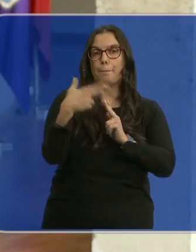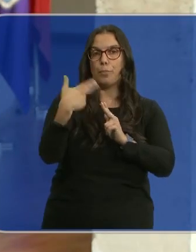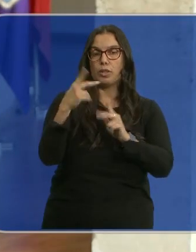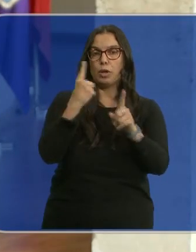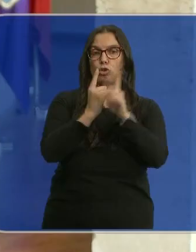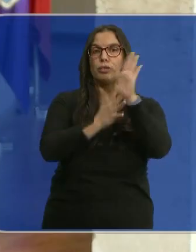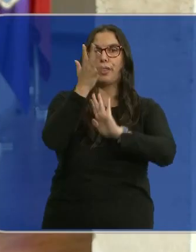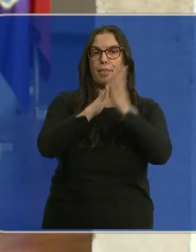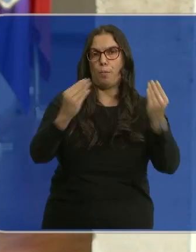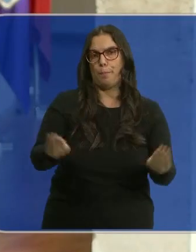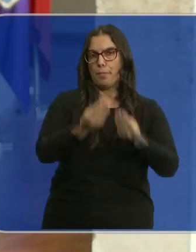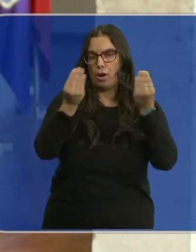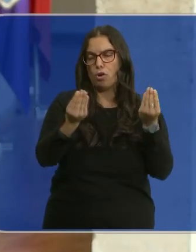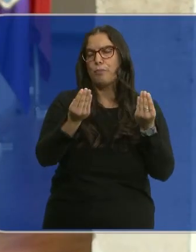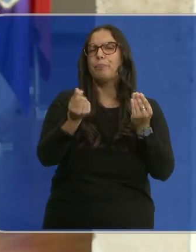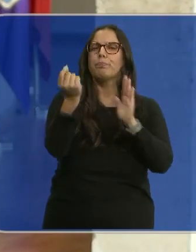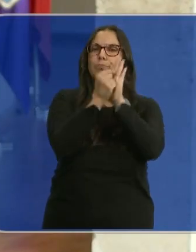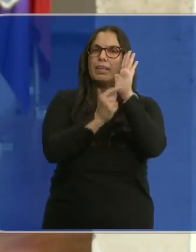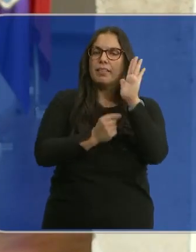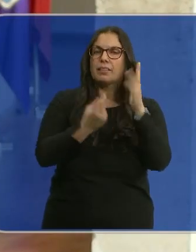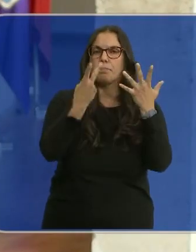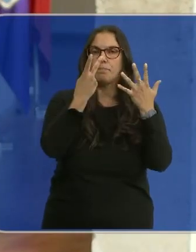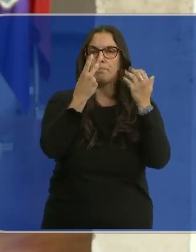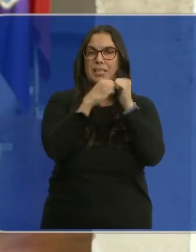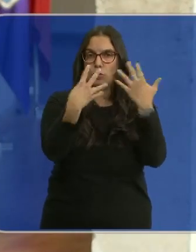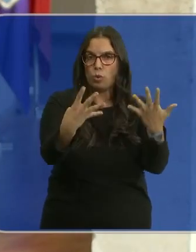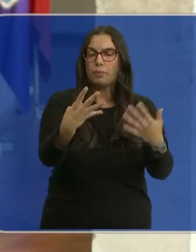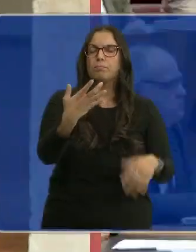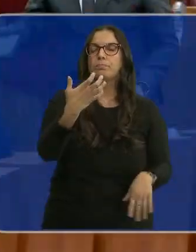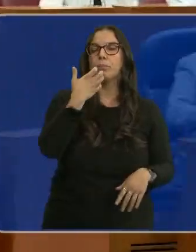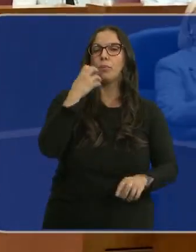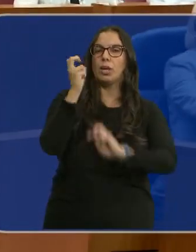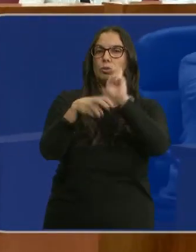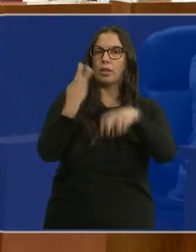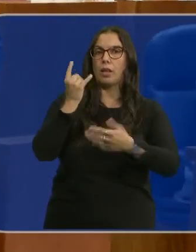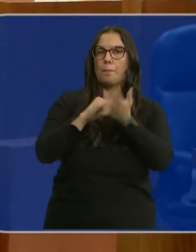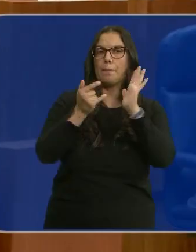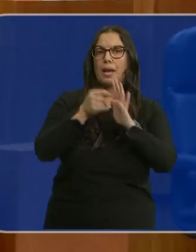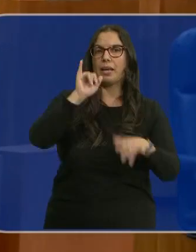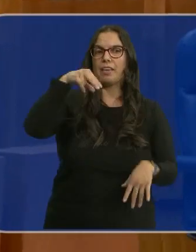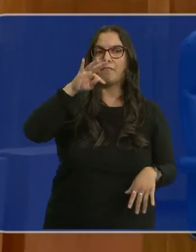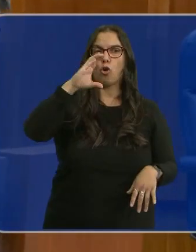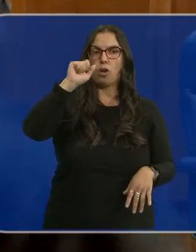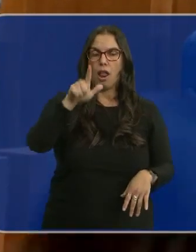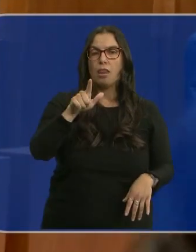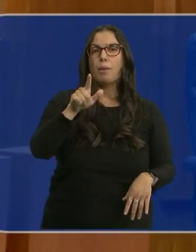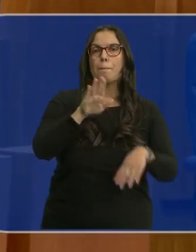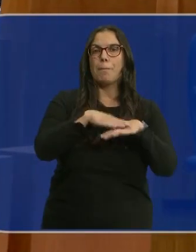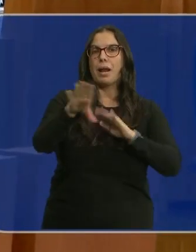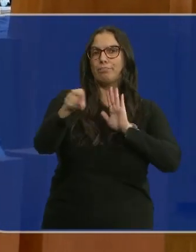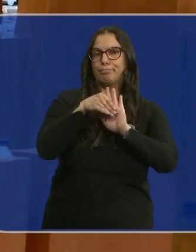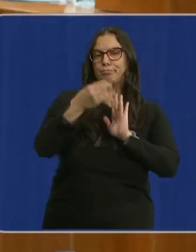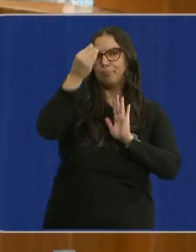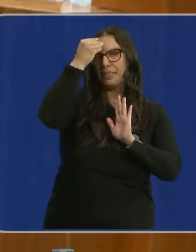políticas antiincendios, contempla 29 medidas, entre ellas una actualización del plan Infocal para que se tenga en cuenta,